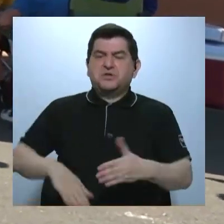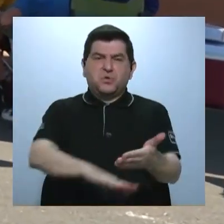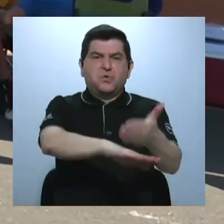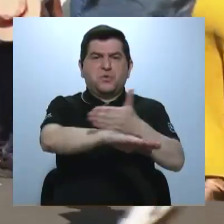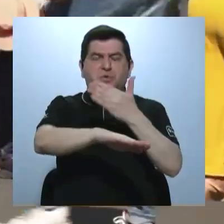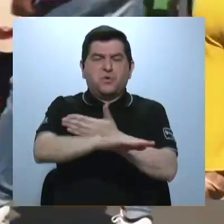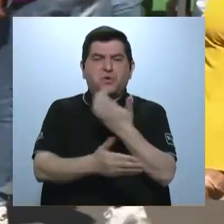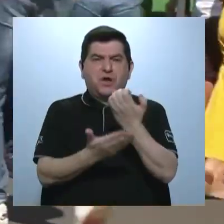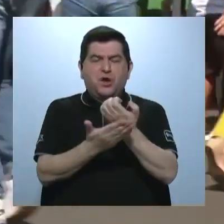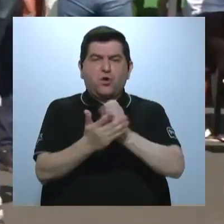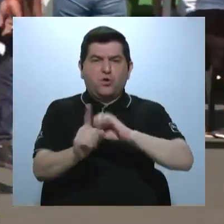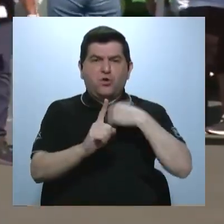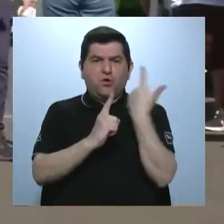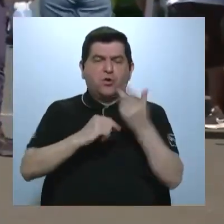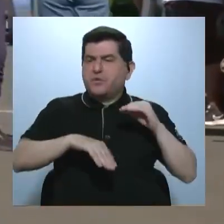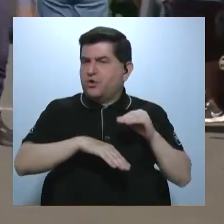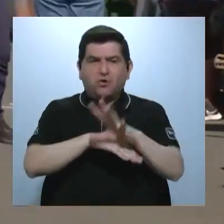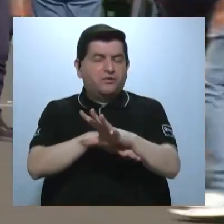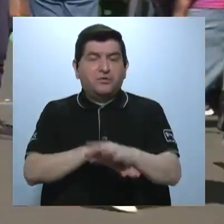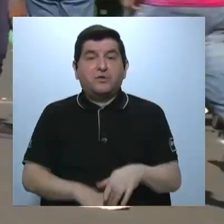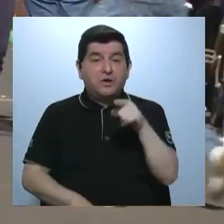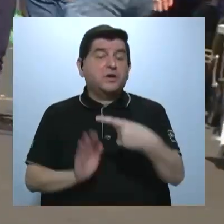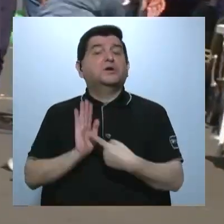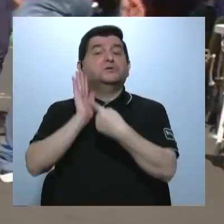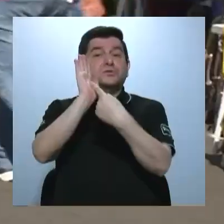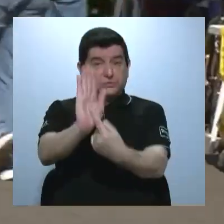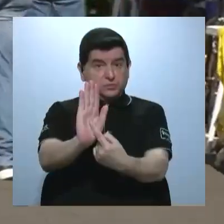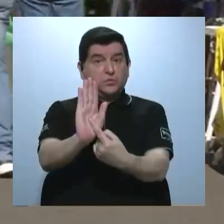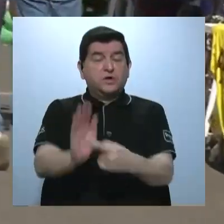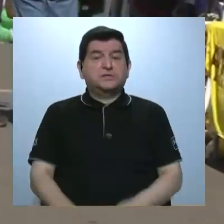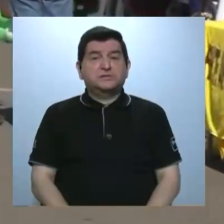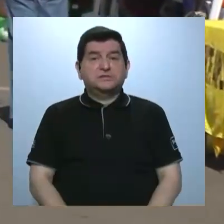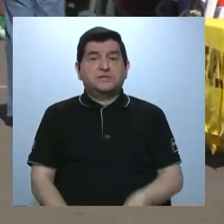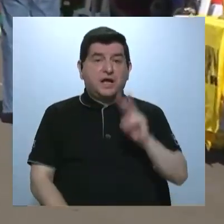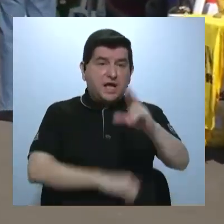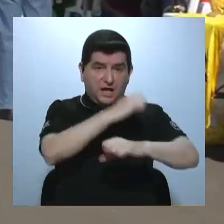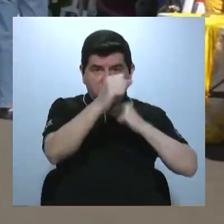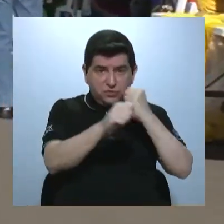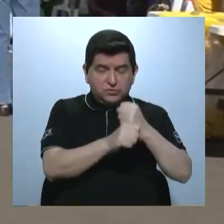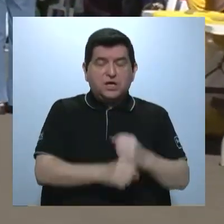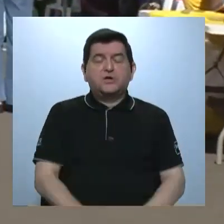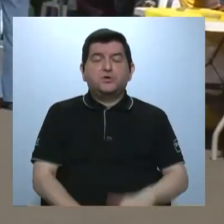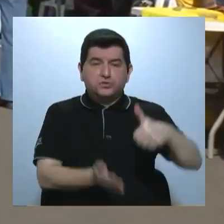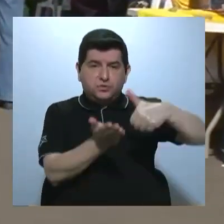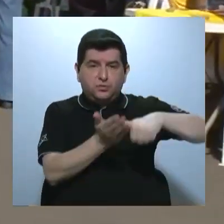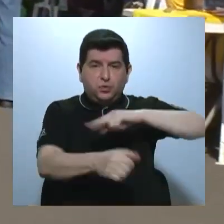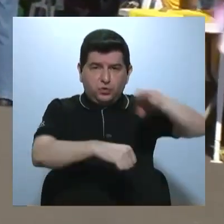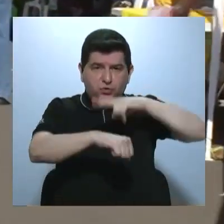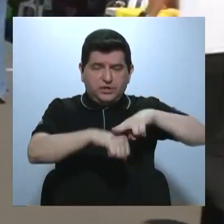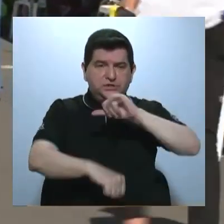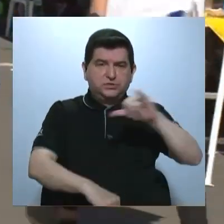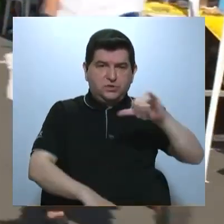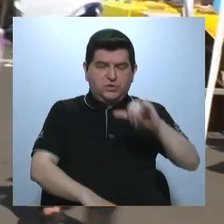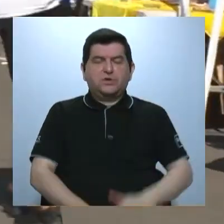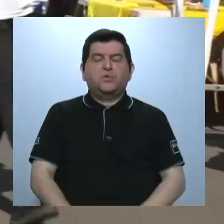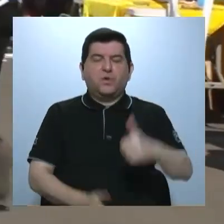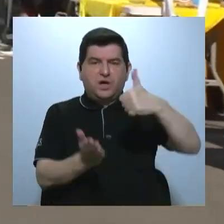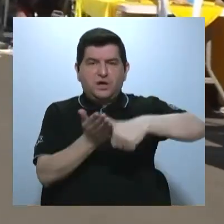y social no les está llegando, y eso se ha manifestado cada 2 años en las urnas, no solo en las nacionales, sino también en las elecciones